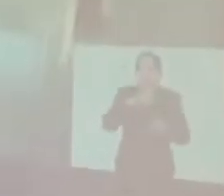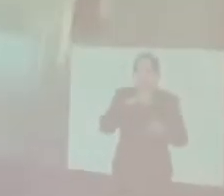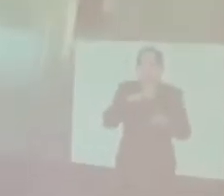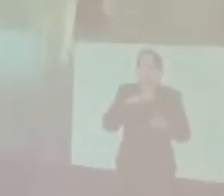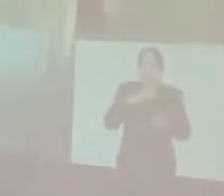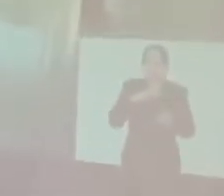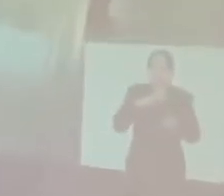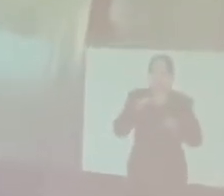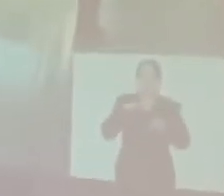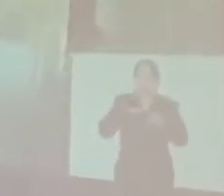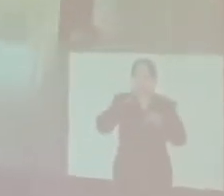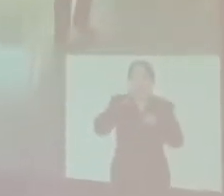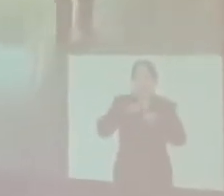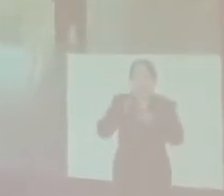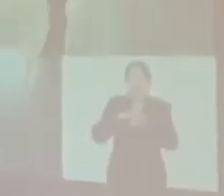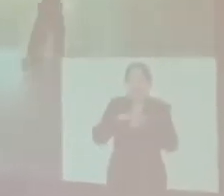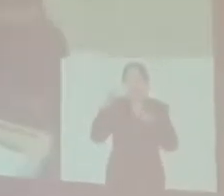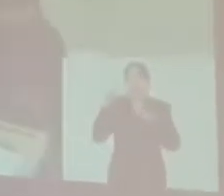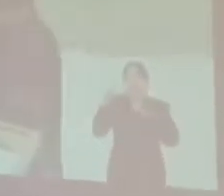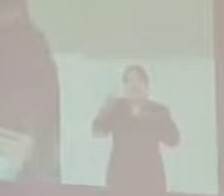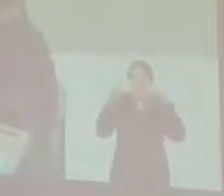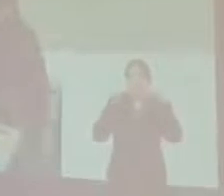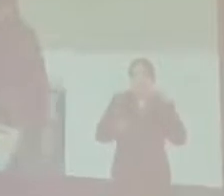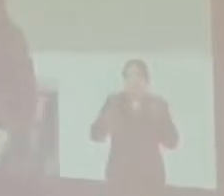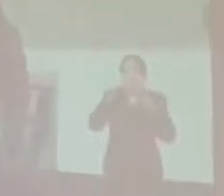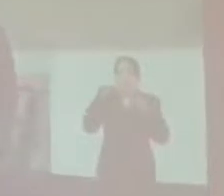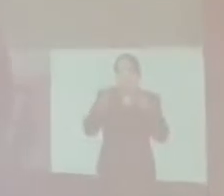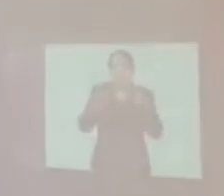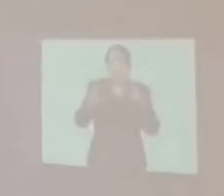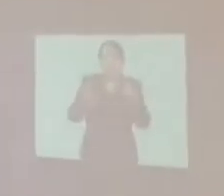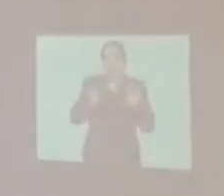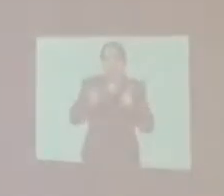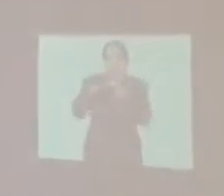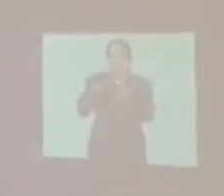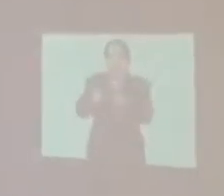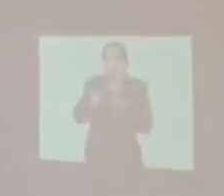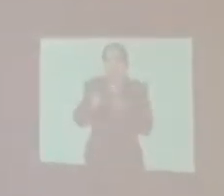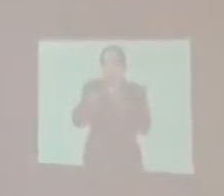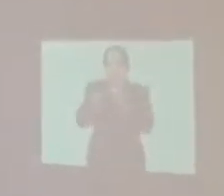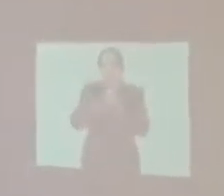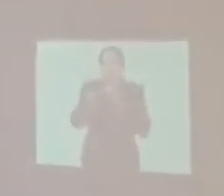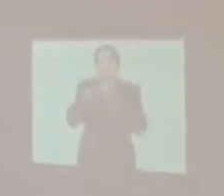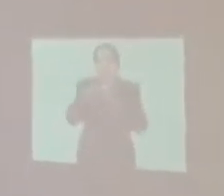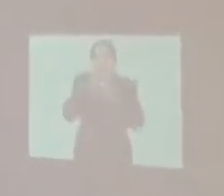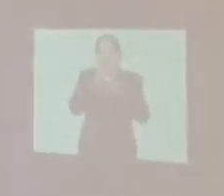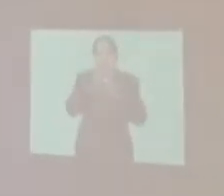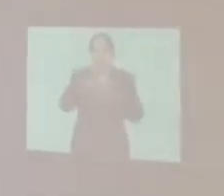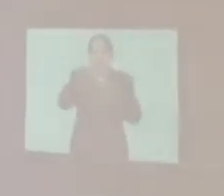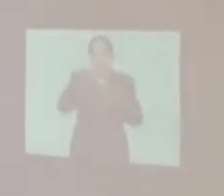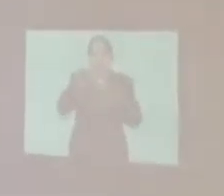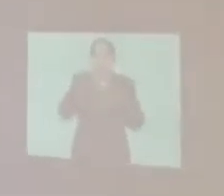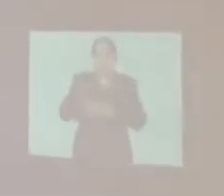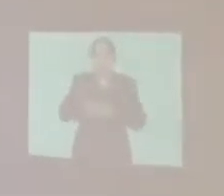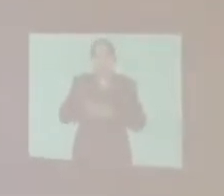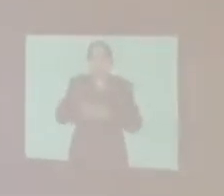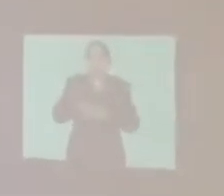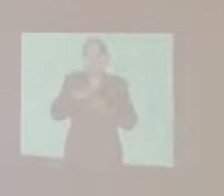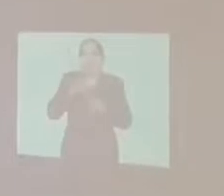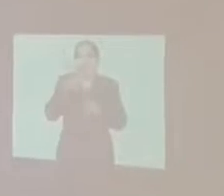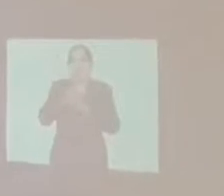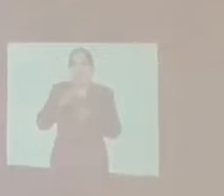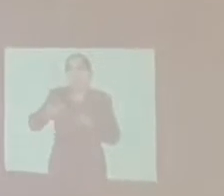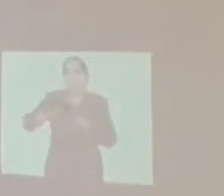estudiantes que vienen de diversos lugares de la República. Es en un plantel que está en la 4ª sección del Bosque de Chapultepec.